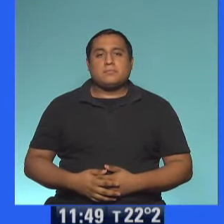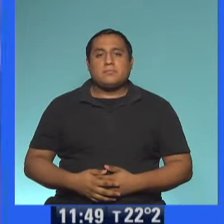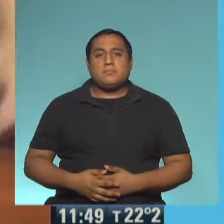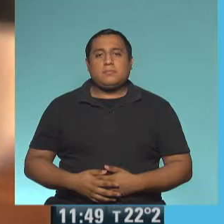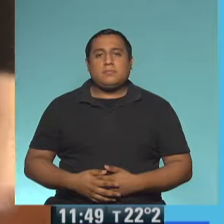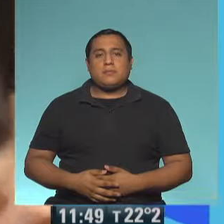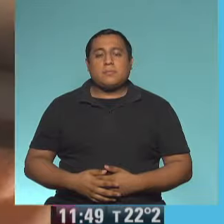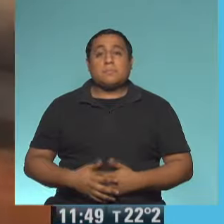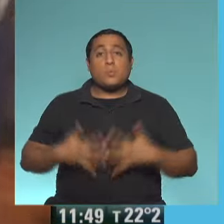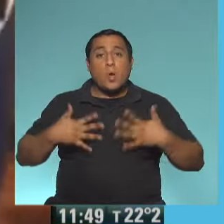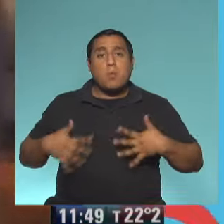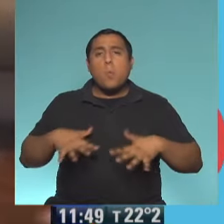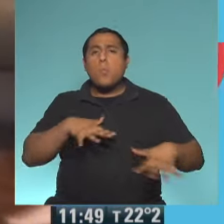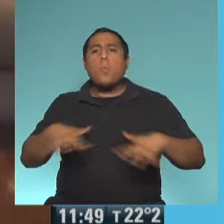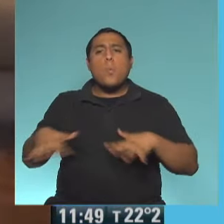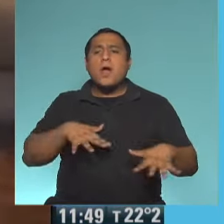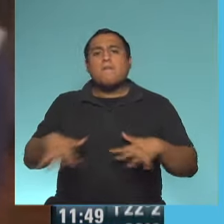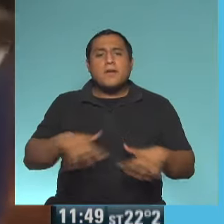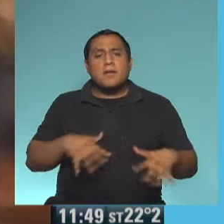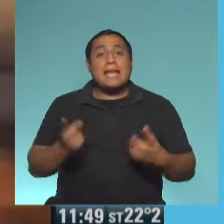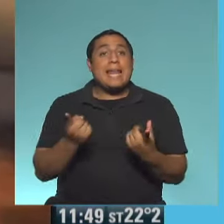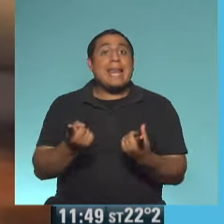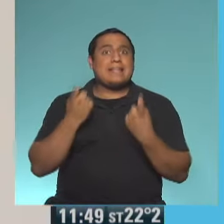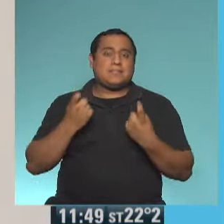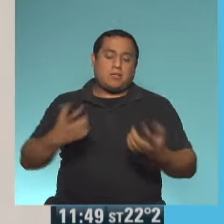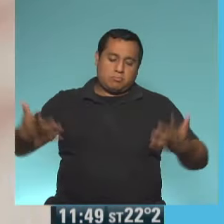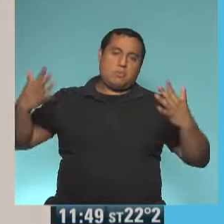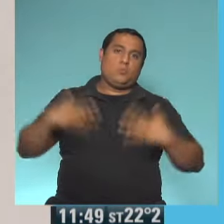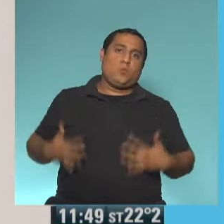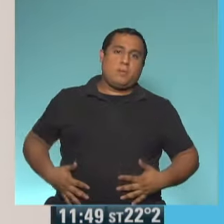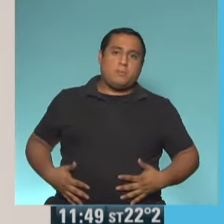Para el movimiento necesitamos el cuerpo.